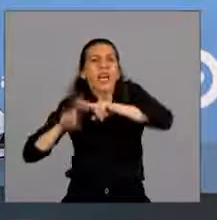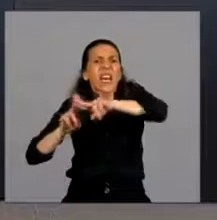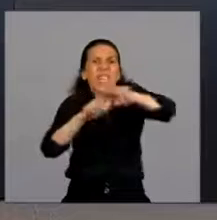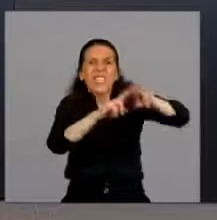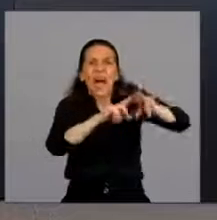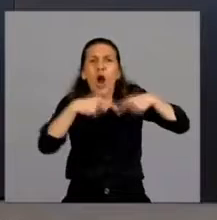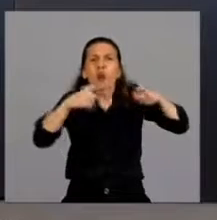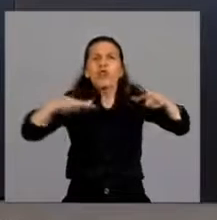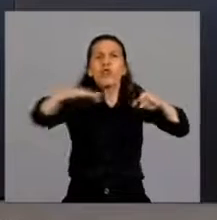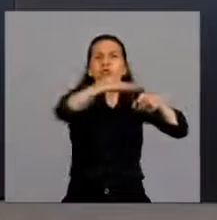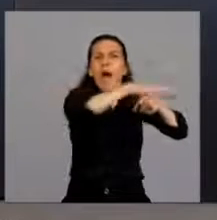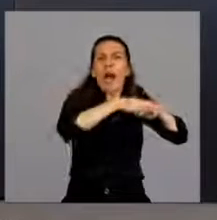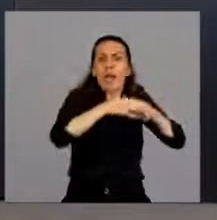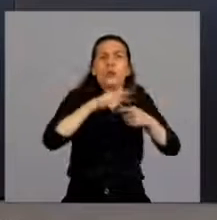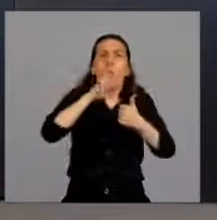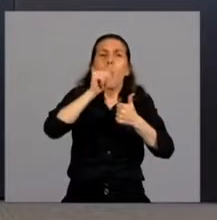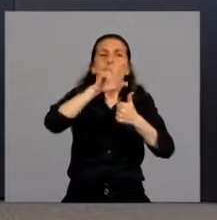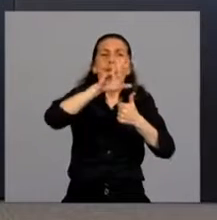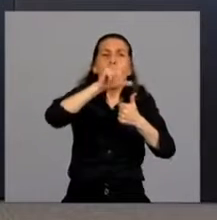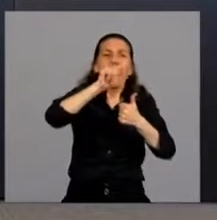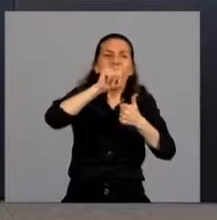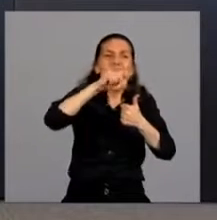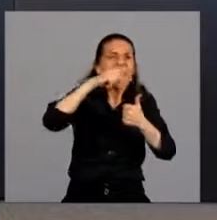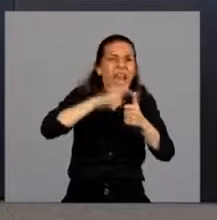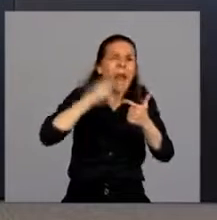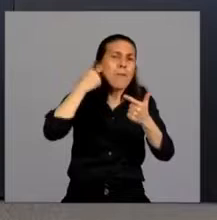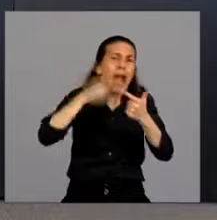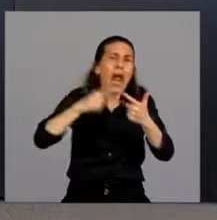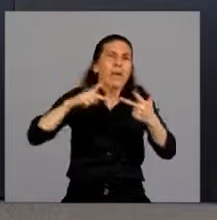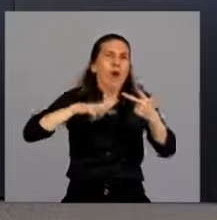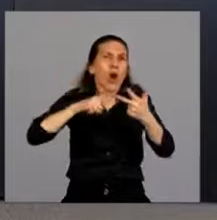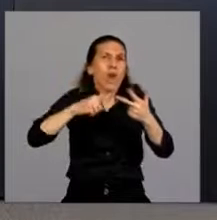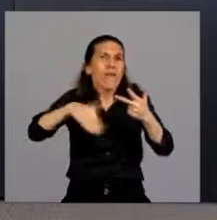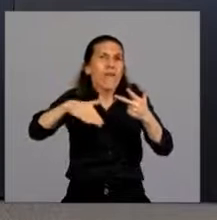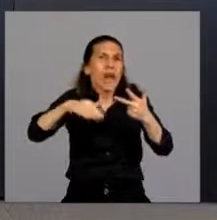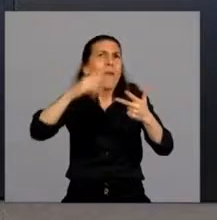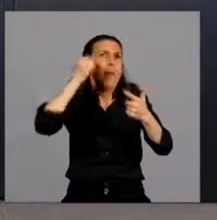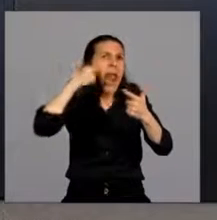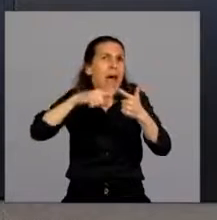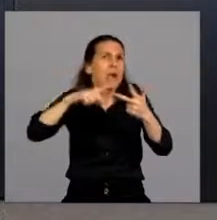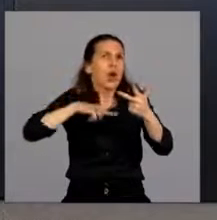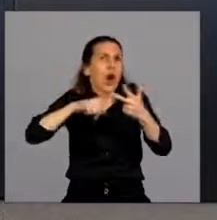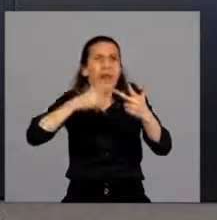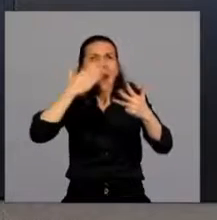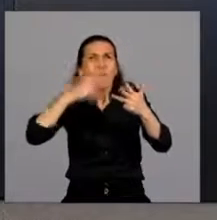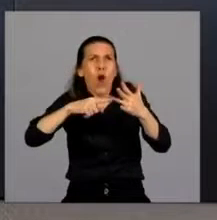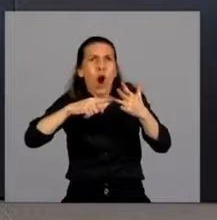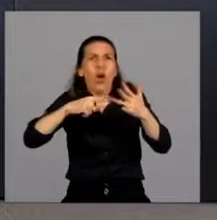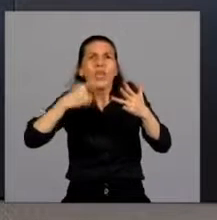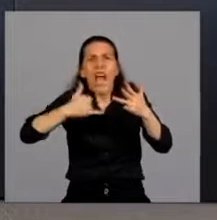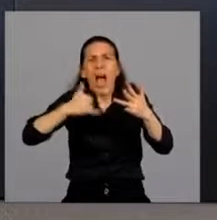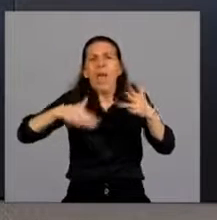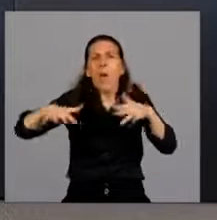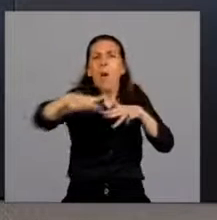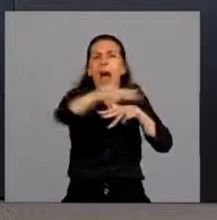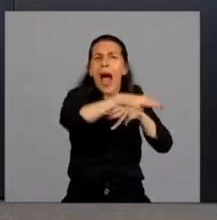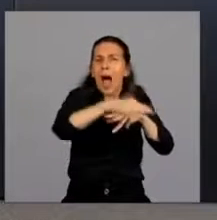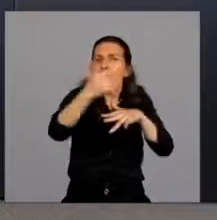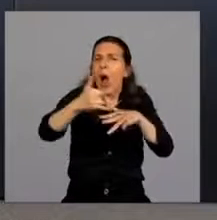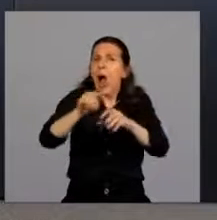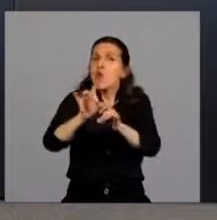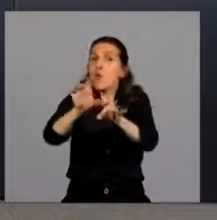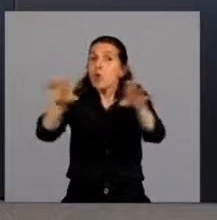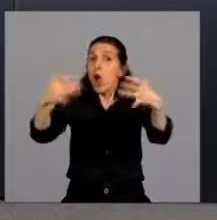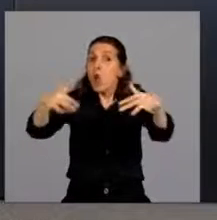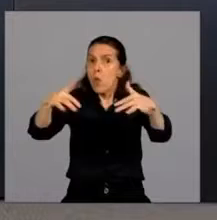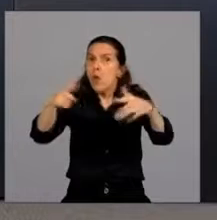detalle, creo que el sábado empezamos en Balvanera, después está previsto Palermo, Recoleta, Flores, y seguiremos en los barrios donde hemos encontrado focos de